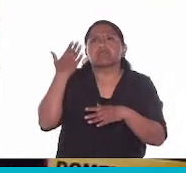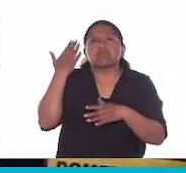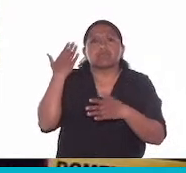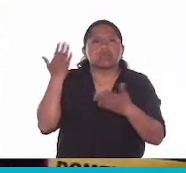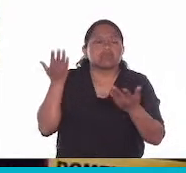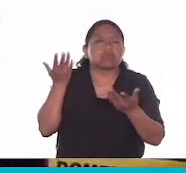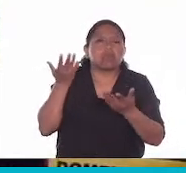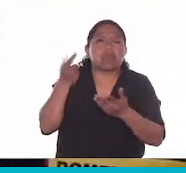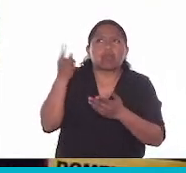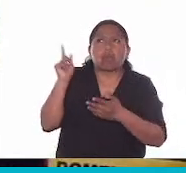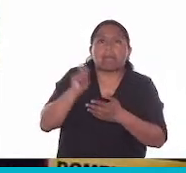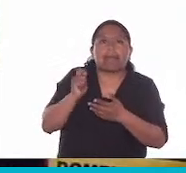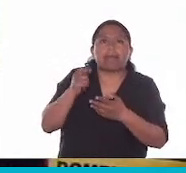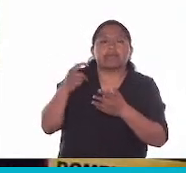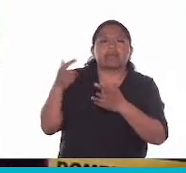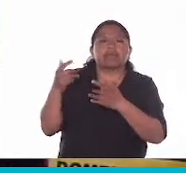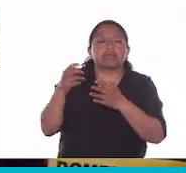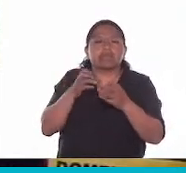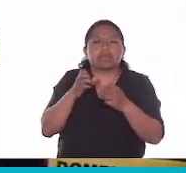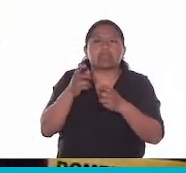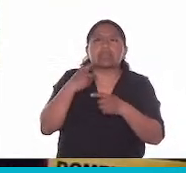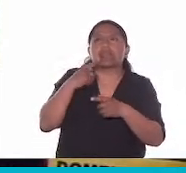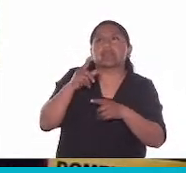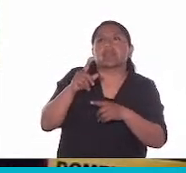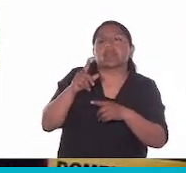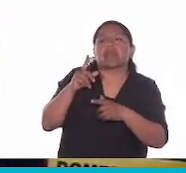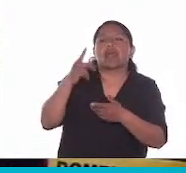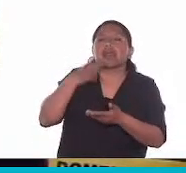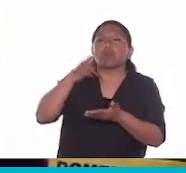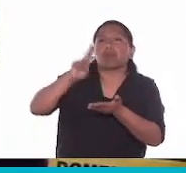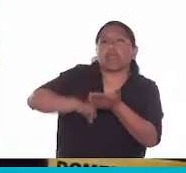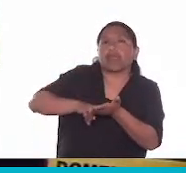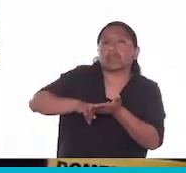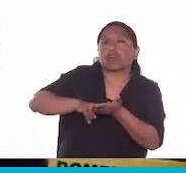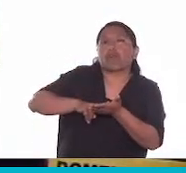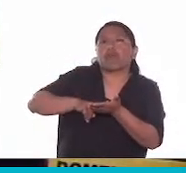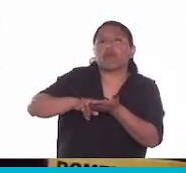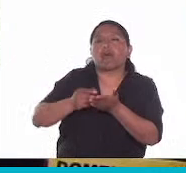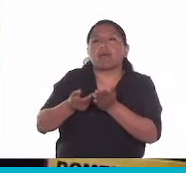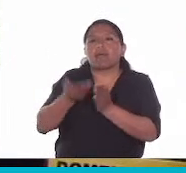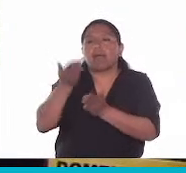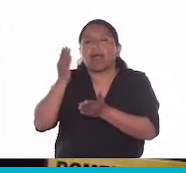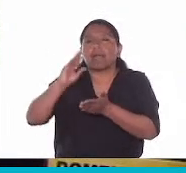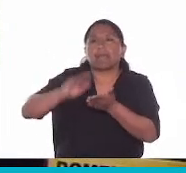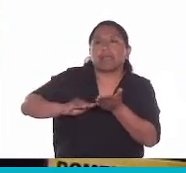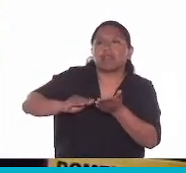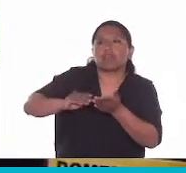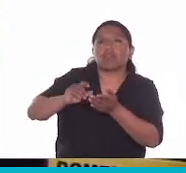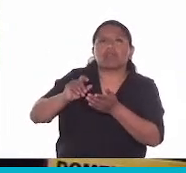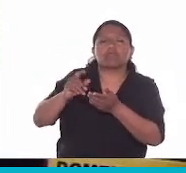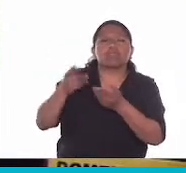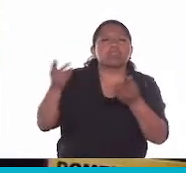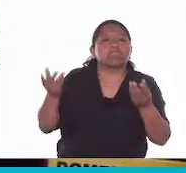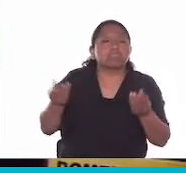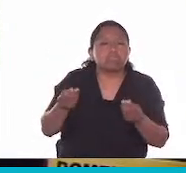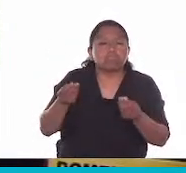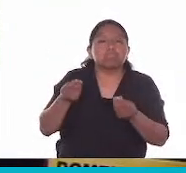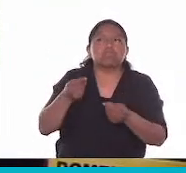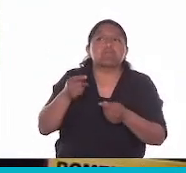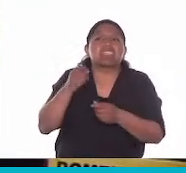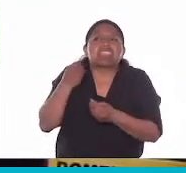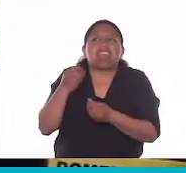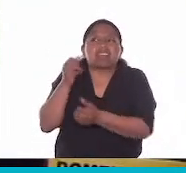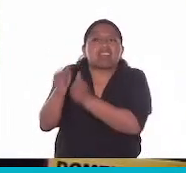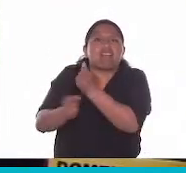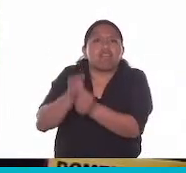hace un mes si le cobramos impuestos altos o bajos a la fábrica que hacen la